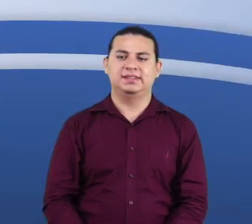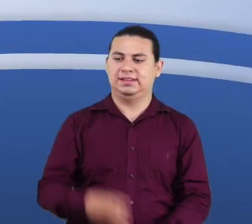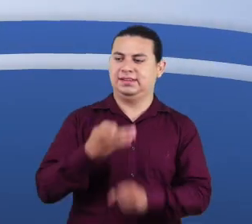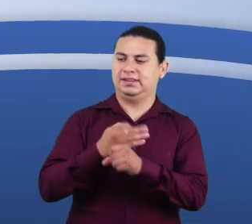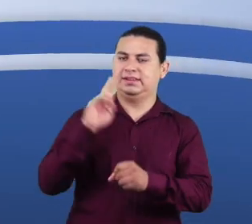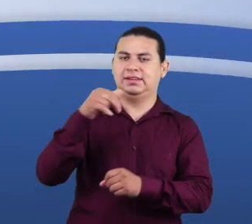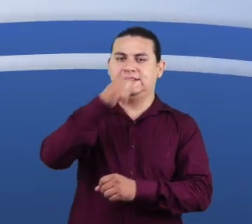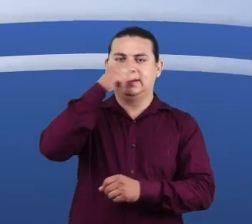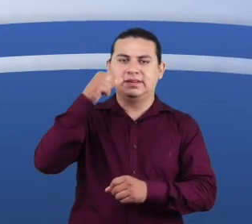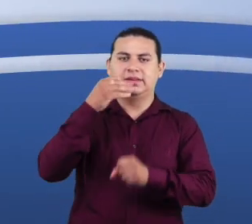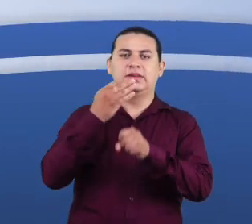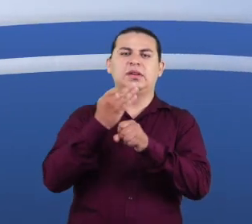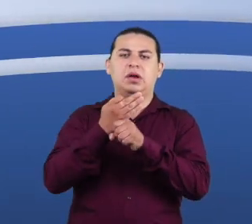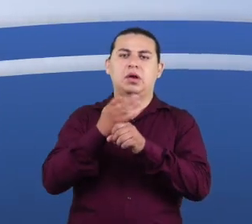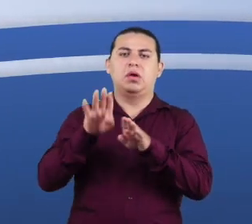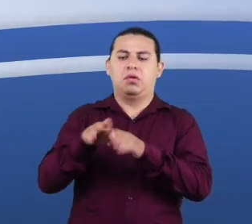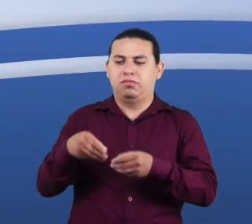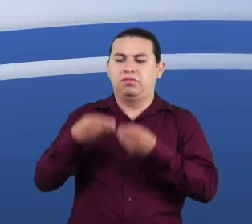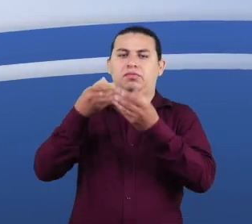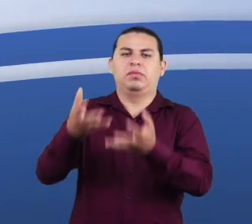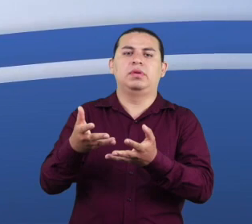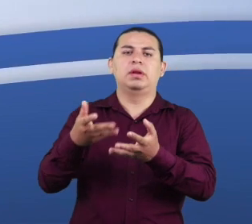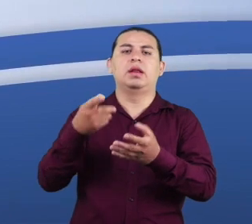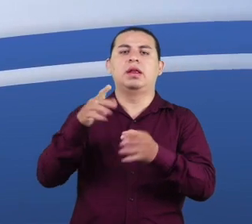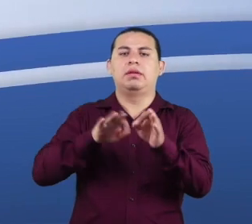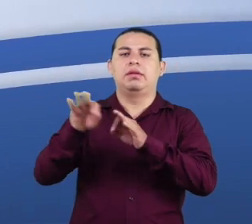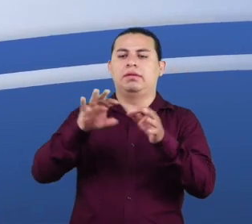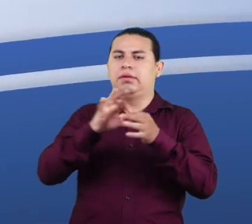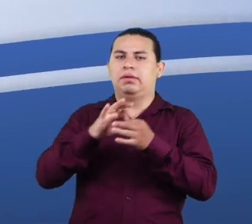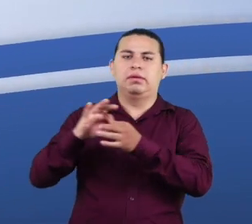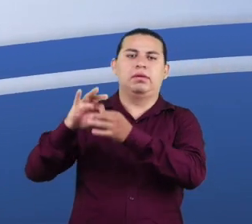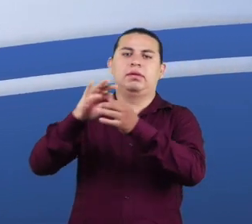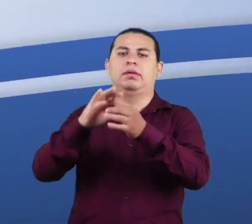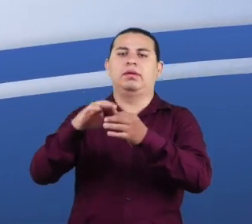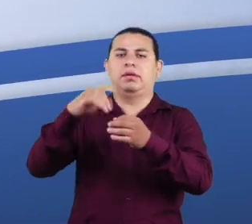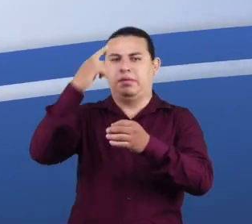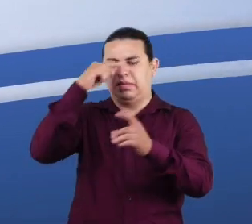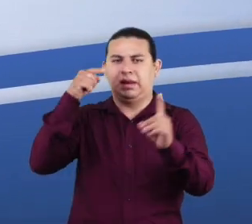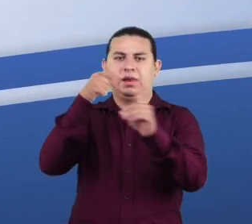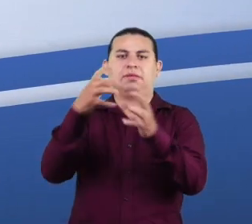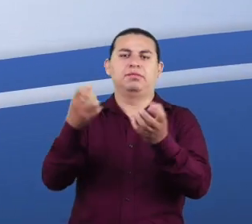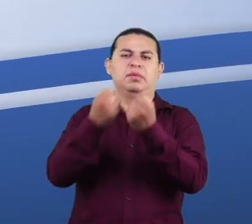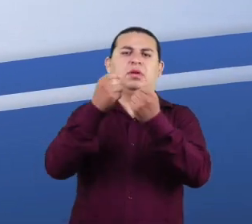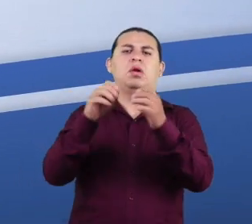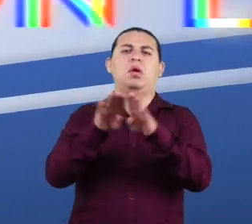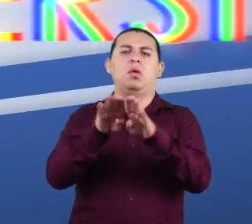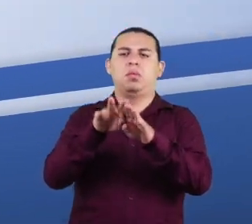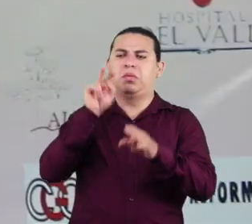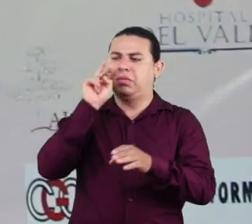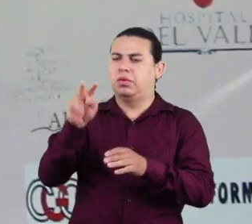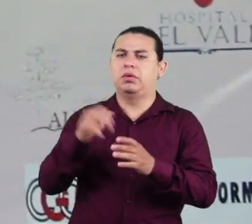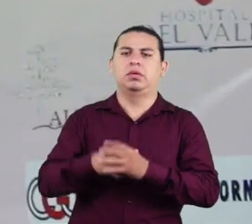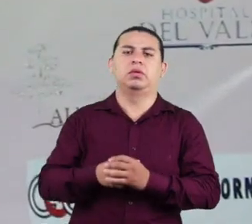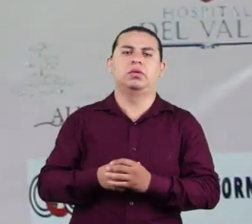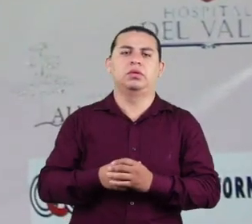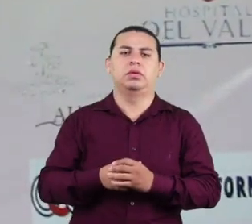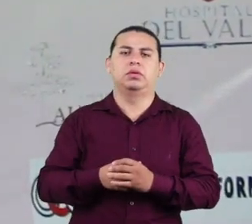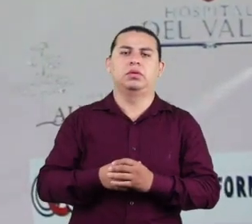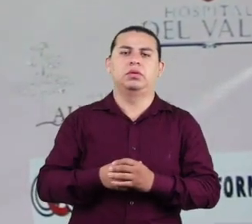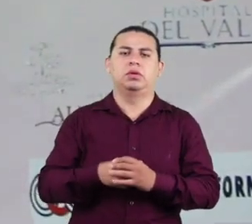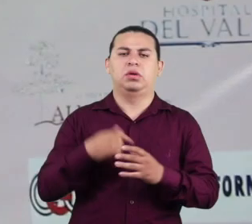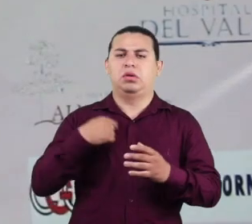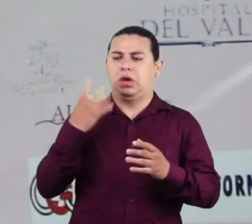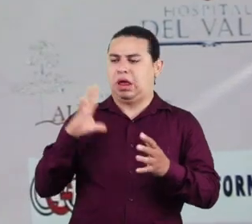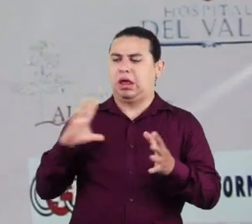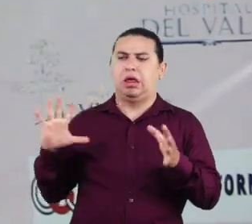También la UAPCO se vincula con la asociación Grupo Reto, que trabaja contra el cáncer de mama. ¡Chécate lo siguiente! Bueno, yo estoy muy contenta